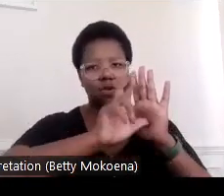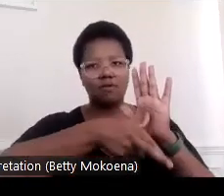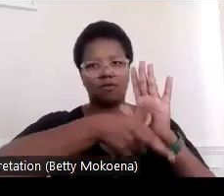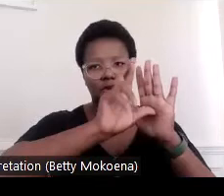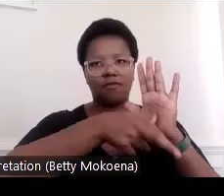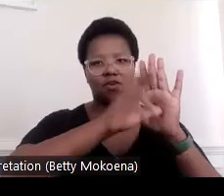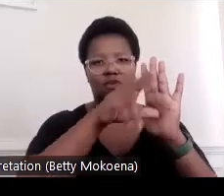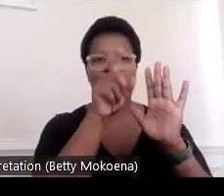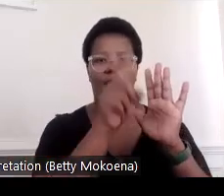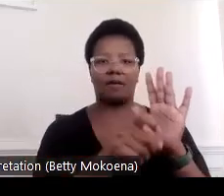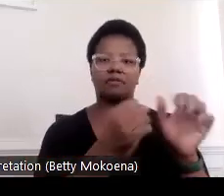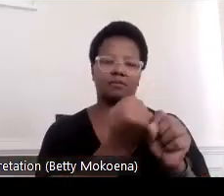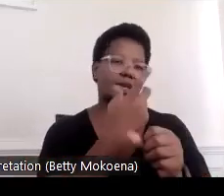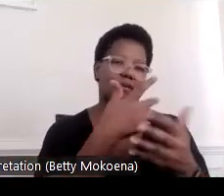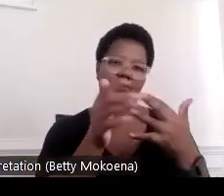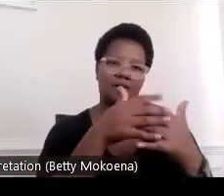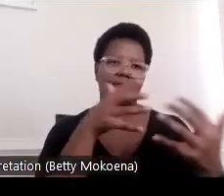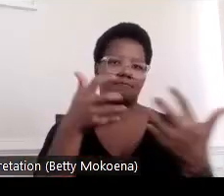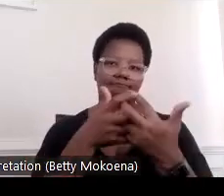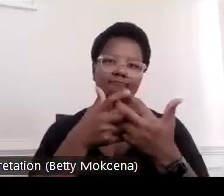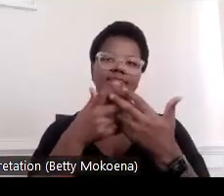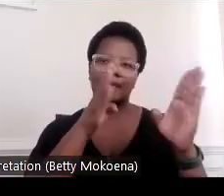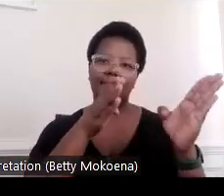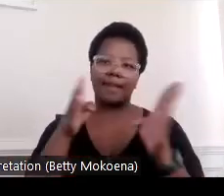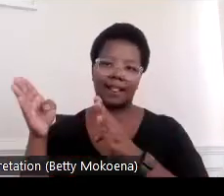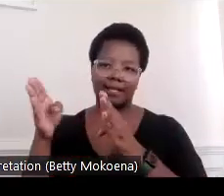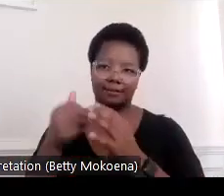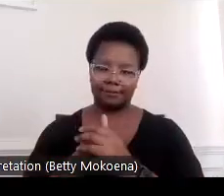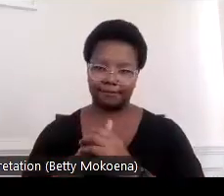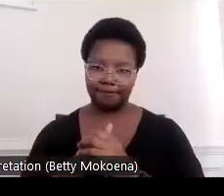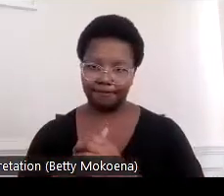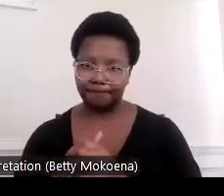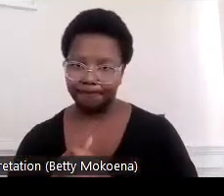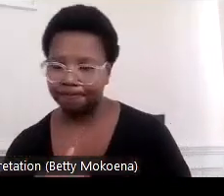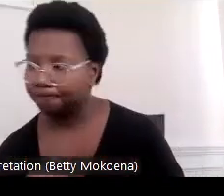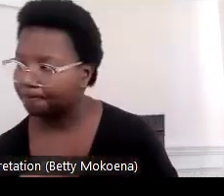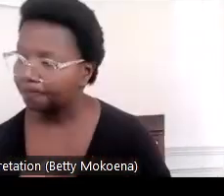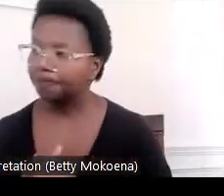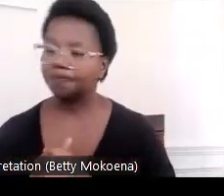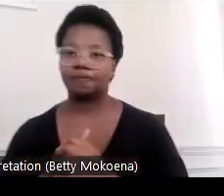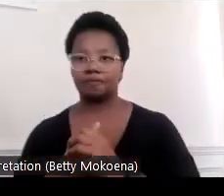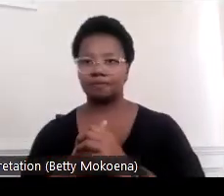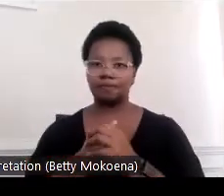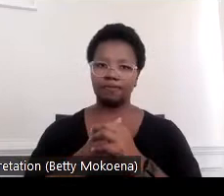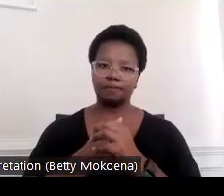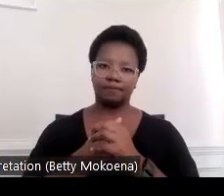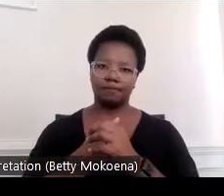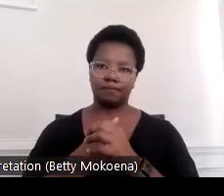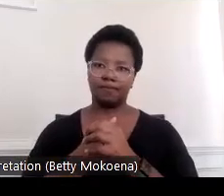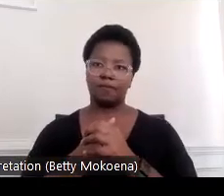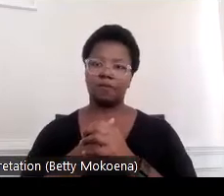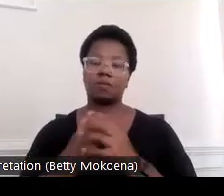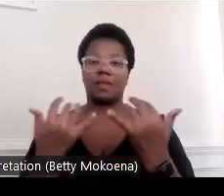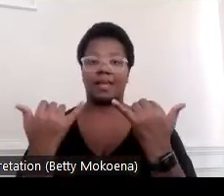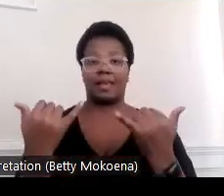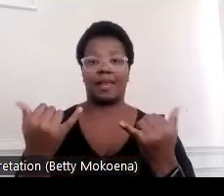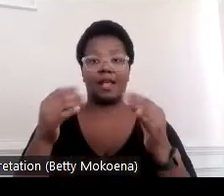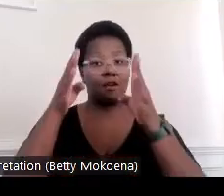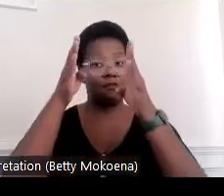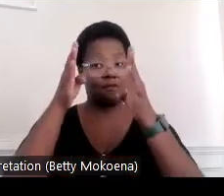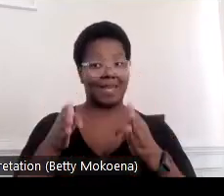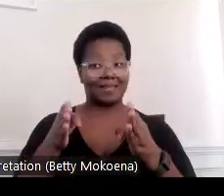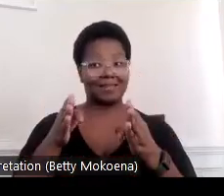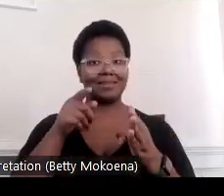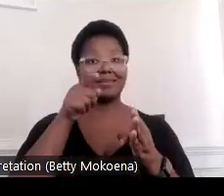y hagan cualquier modificación o ajuste a necesario que sea de aquí en adelante entonces